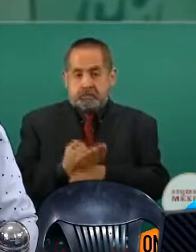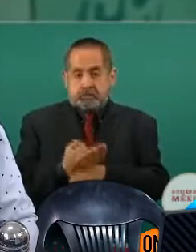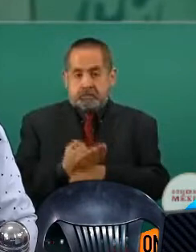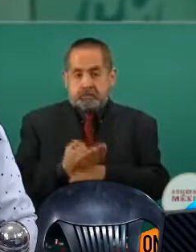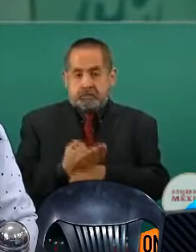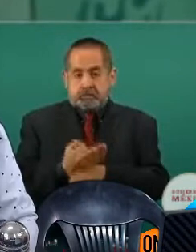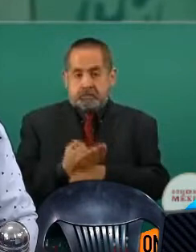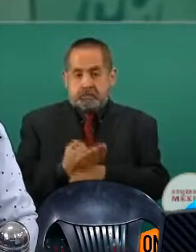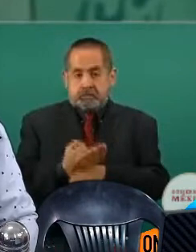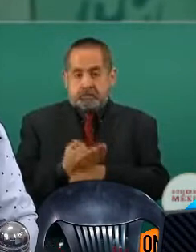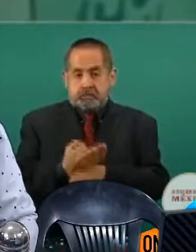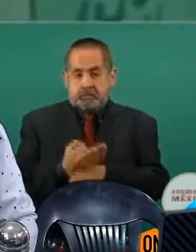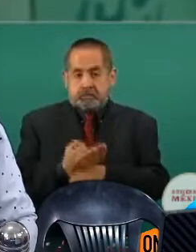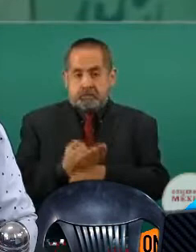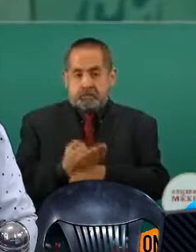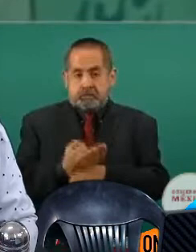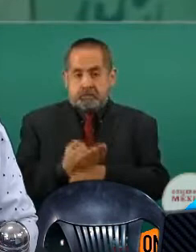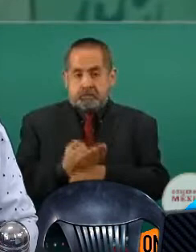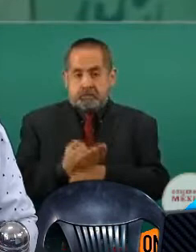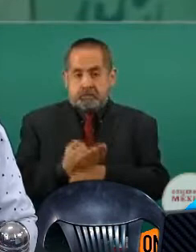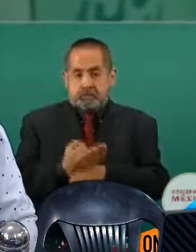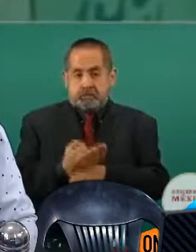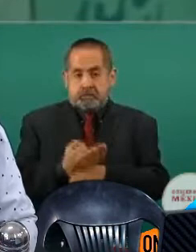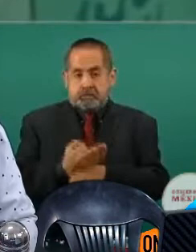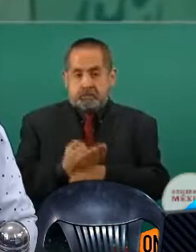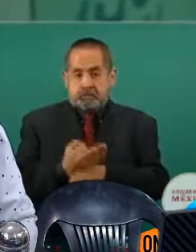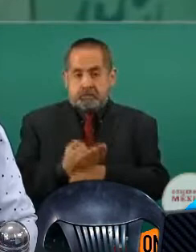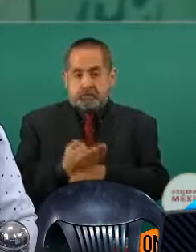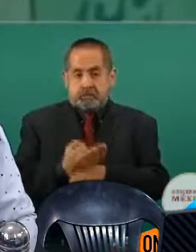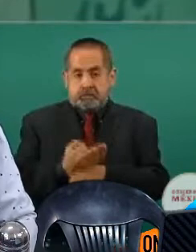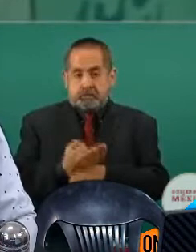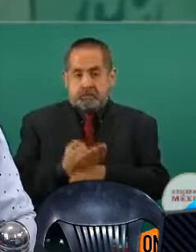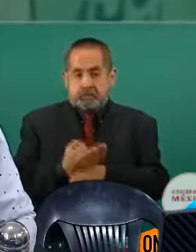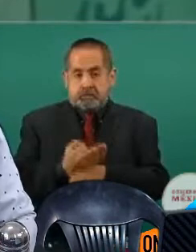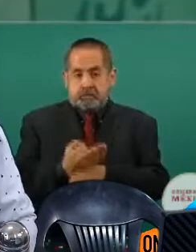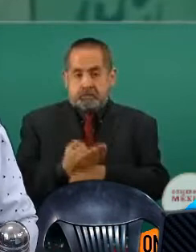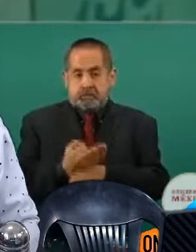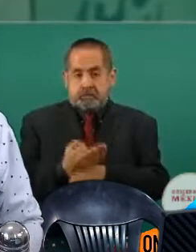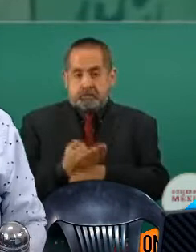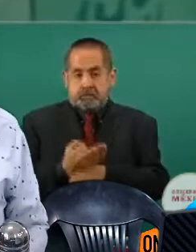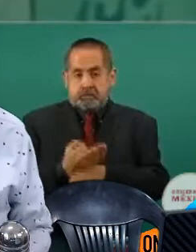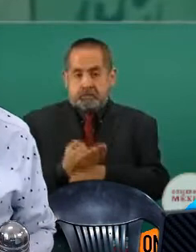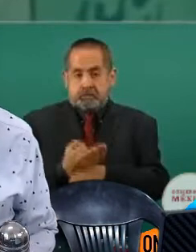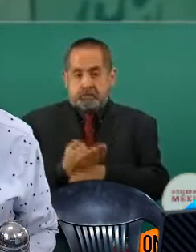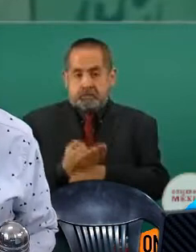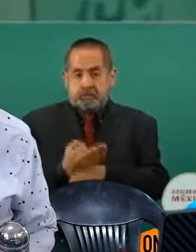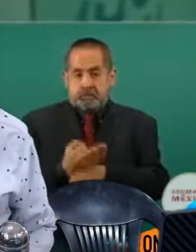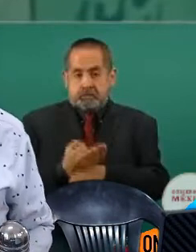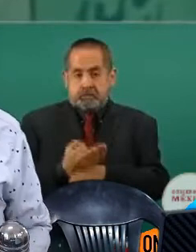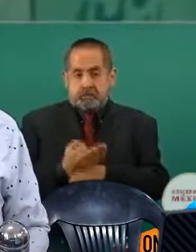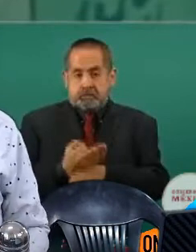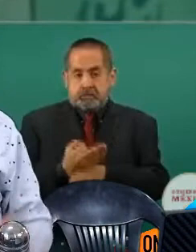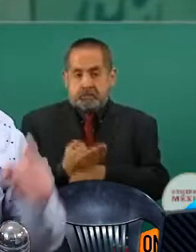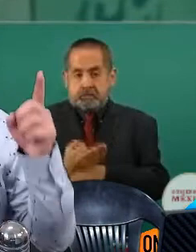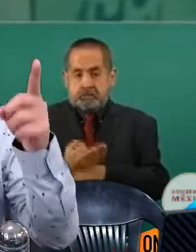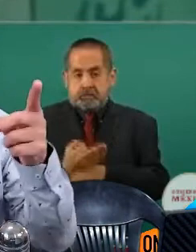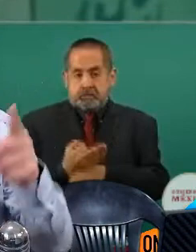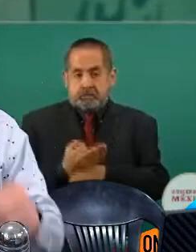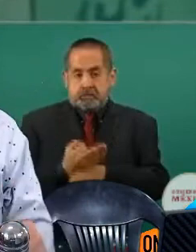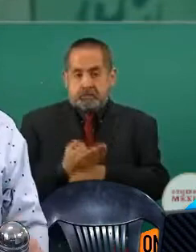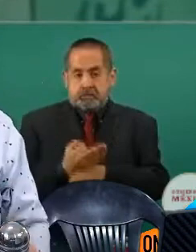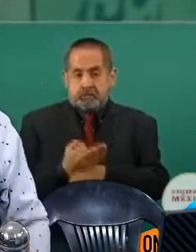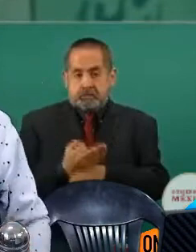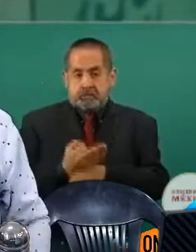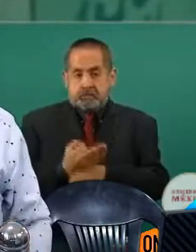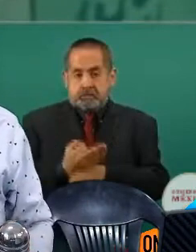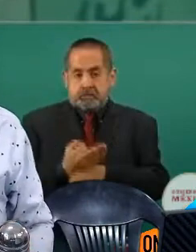más rápido. Y bueno, se me hace que nomás me está tanteando. Pero yo se lo agradezco porque me da la oportunidad de estar